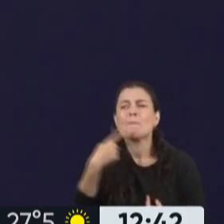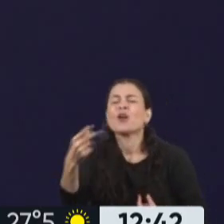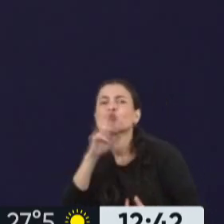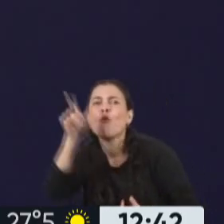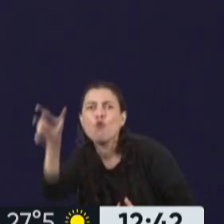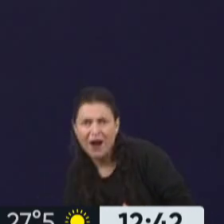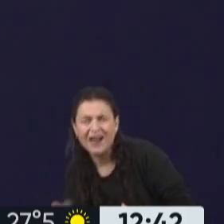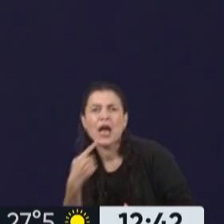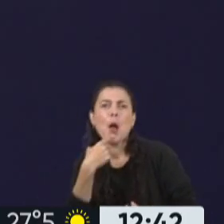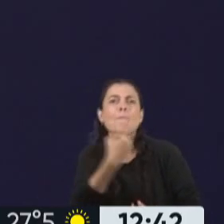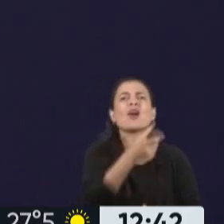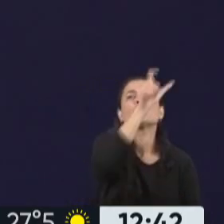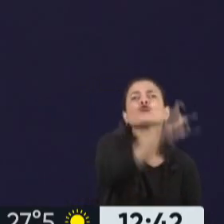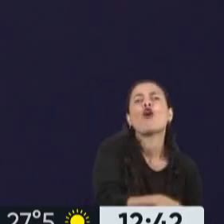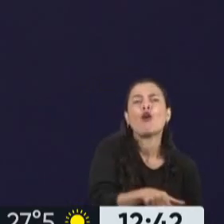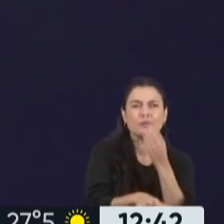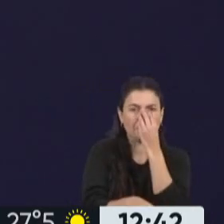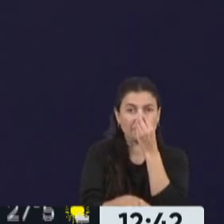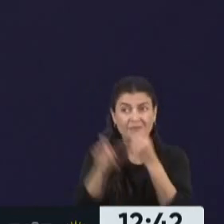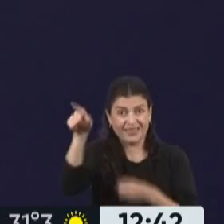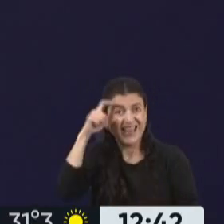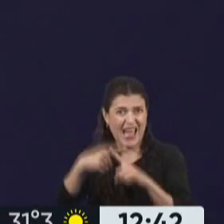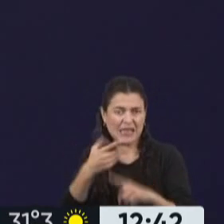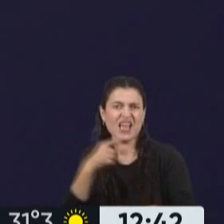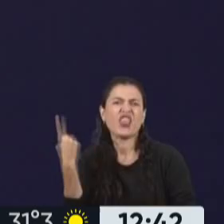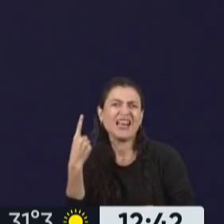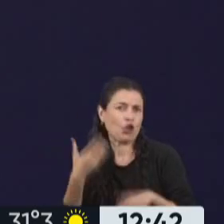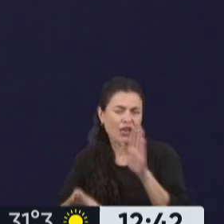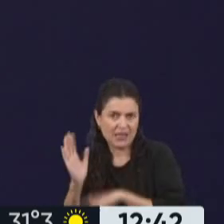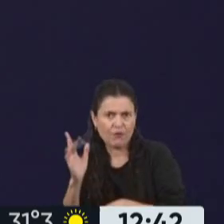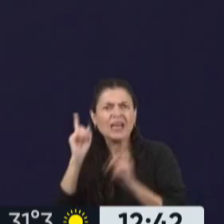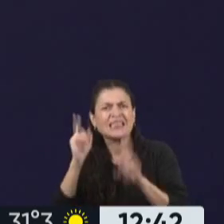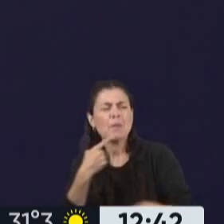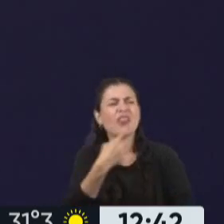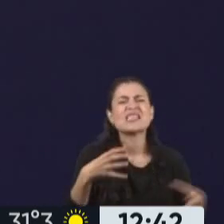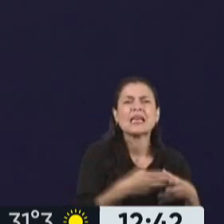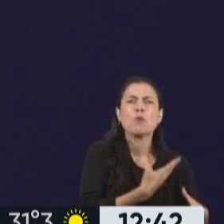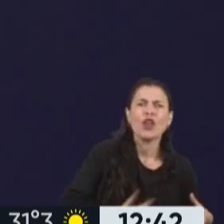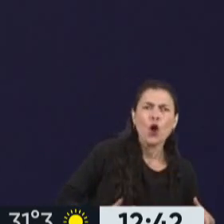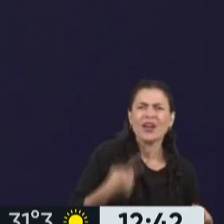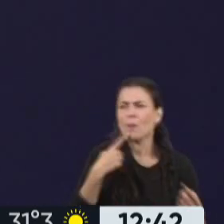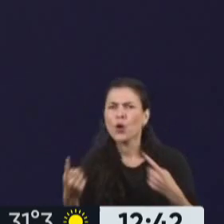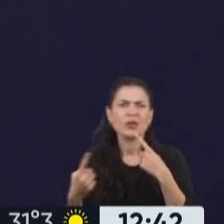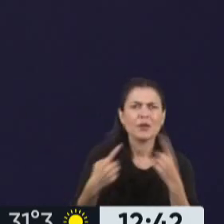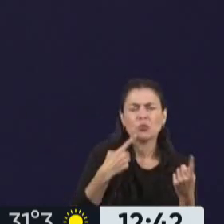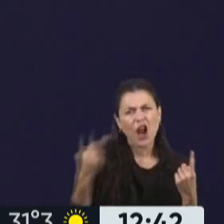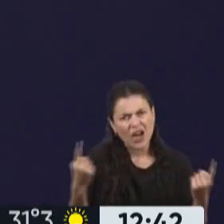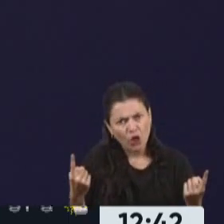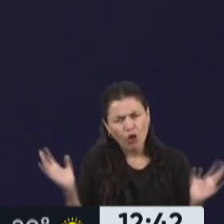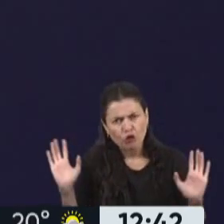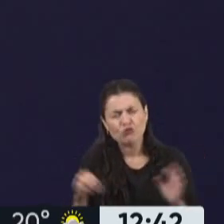consulta a la involucrada, consulta a la quien hoy es exdirectora, y nos consulta a nosotros como gobierno, a varios funcionarios del